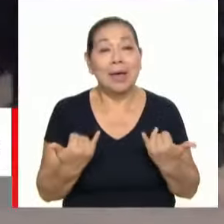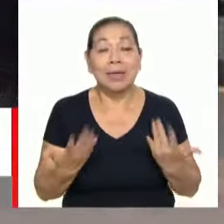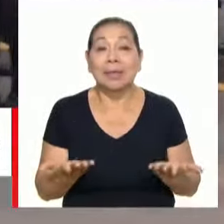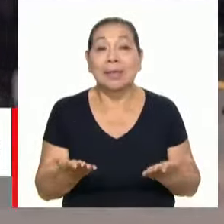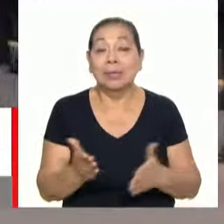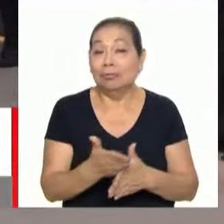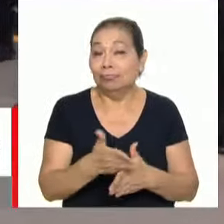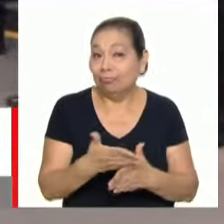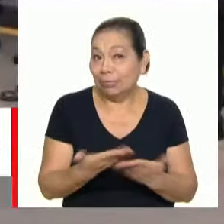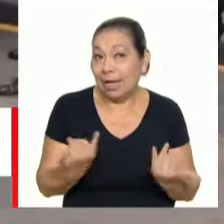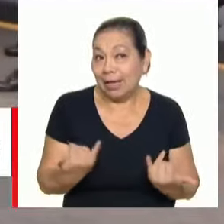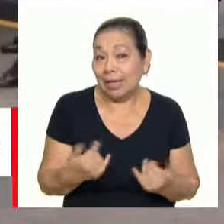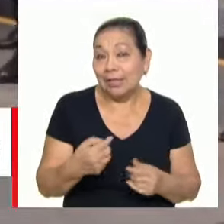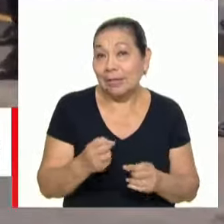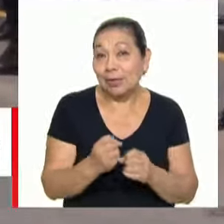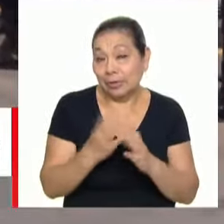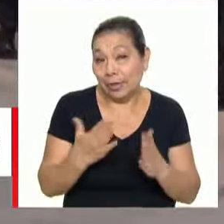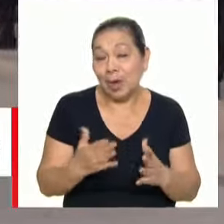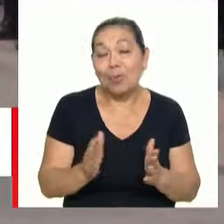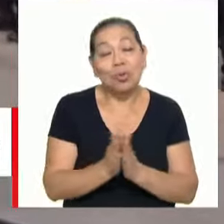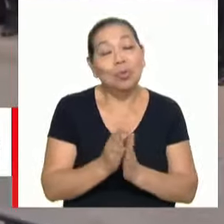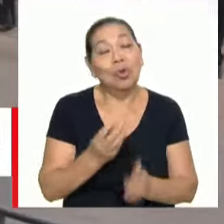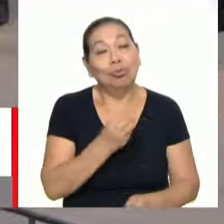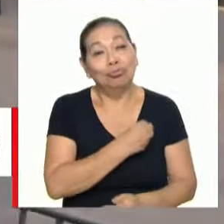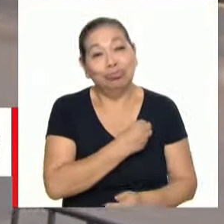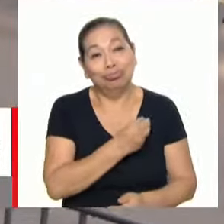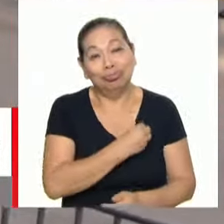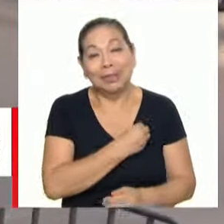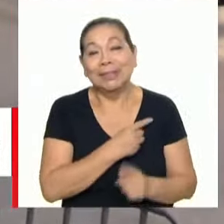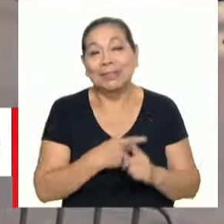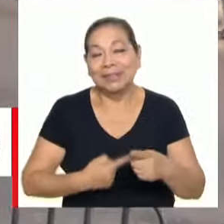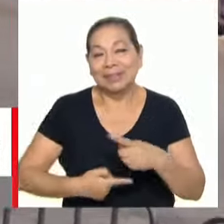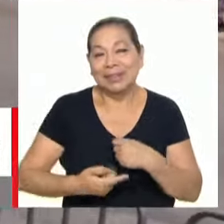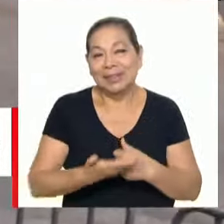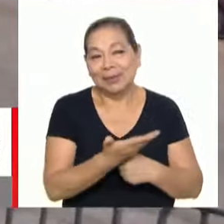participa en estas fechas con mucha devoción. Con esta información retornamos a estudios.